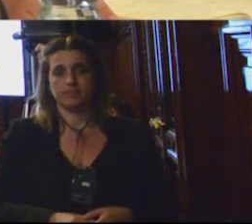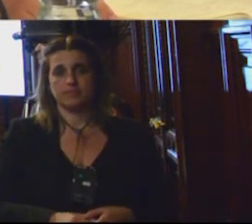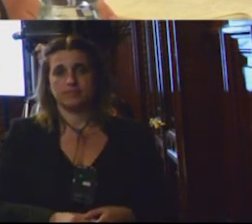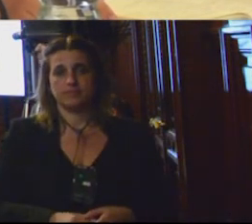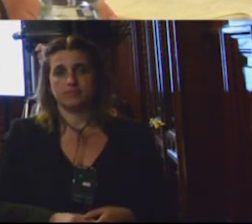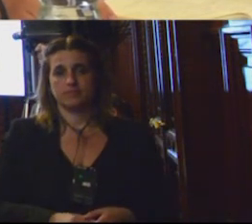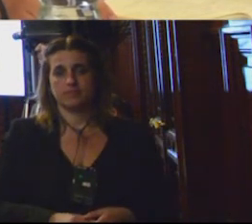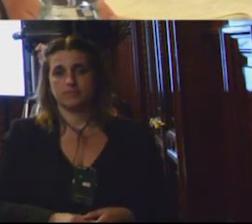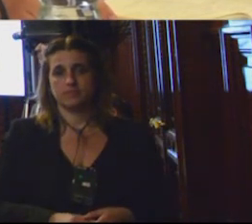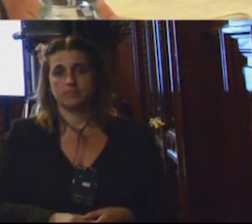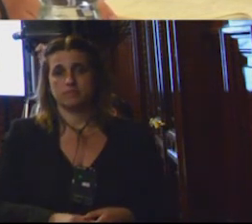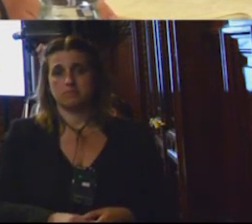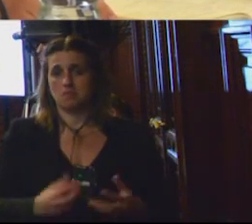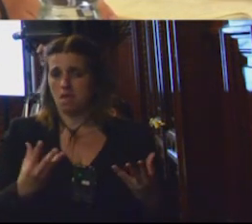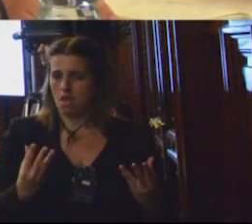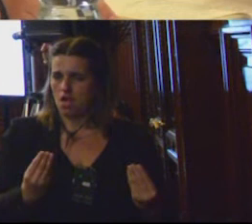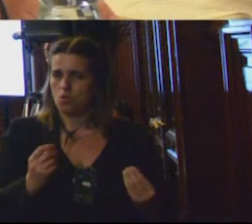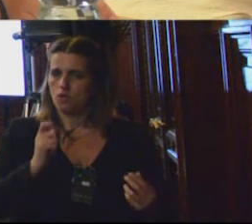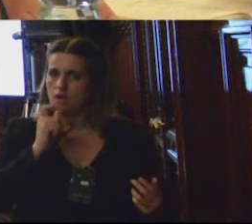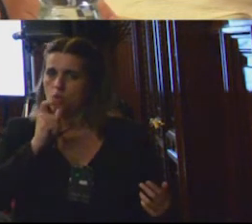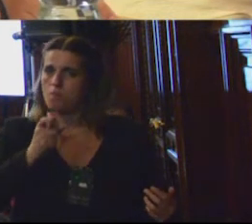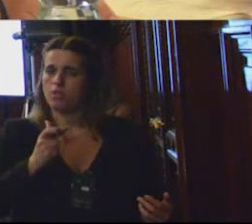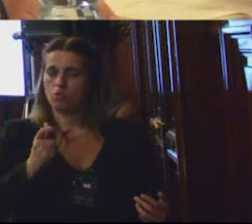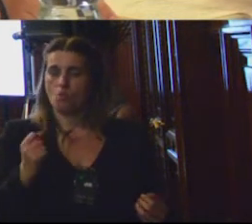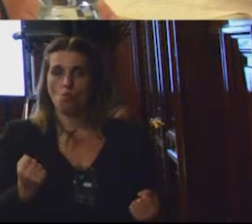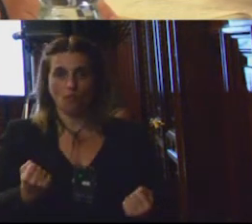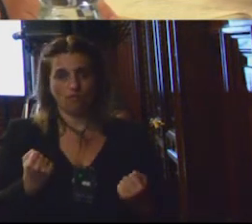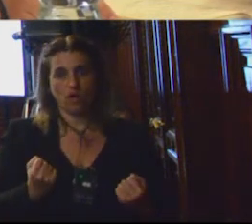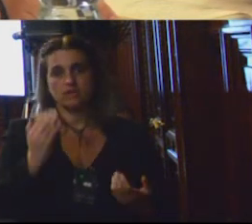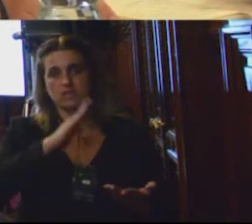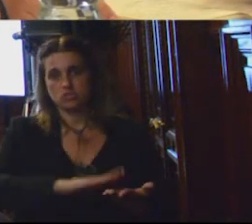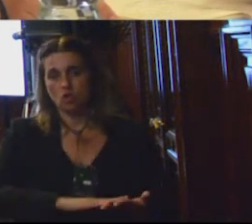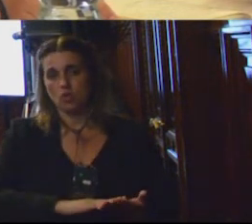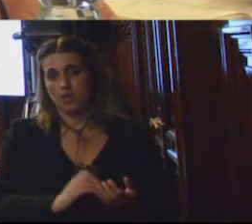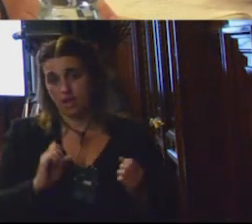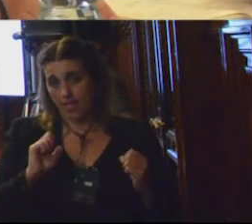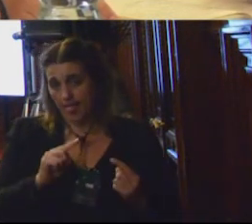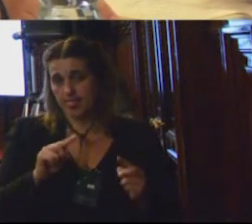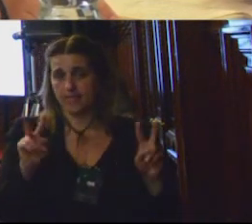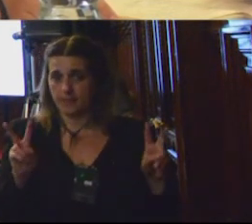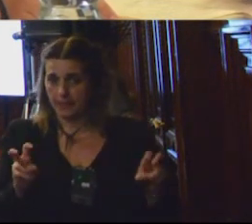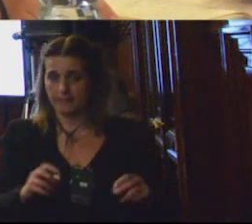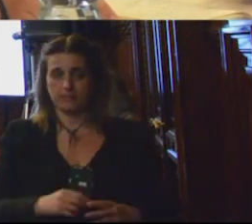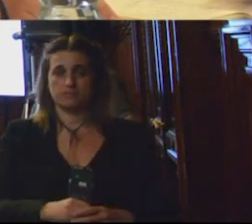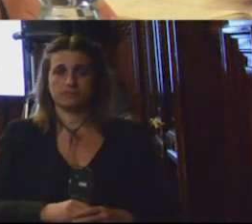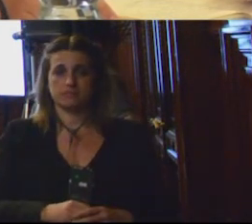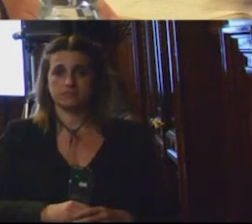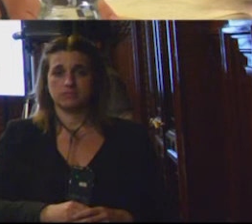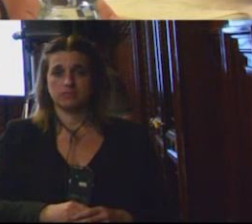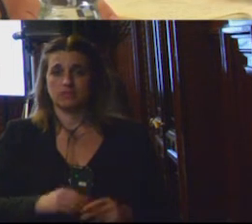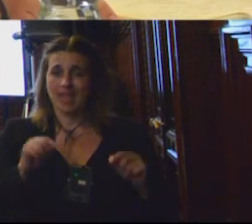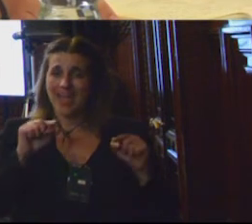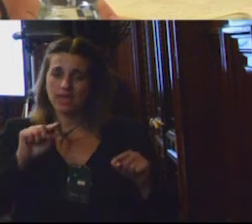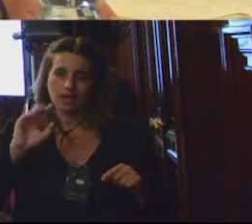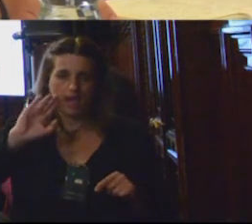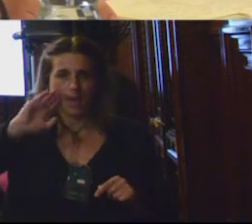muito forte. Há um fundamento muito forte sobre a questão do RRT, sobre a questão, onde se reconhece que não há, se reconhece